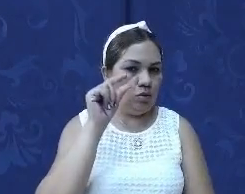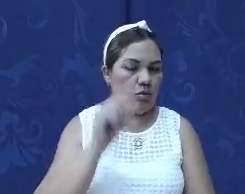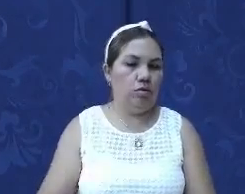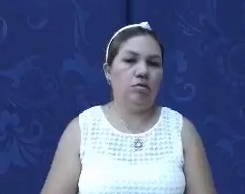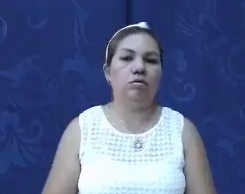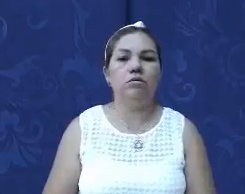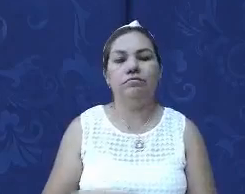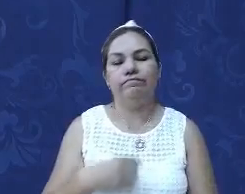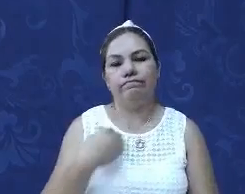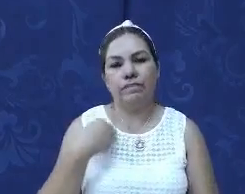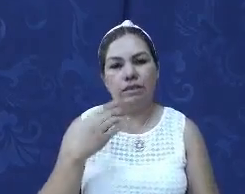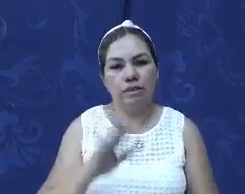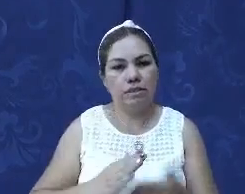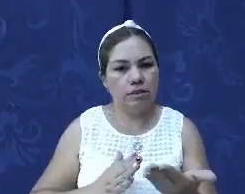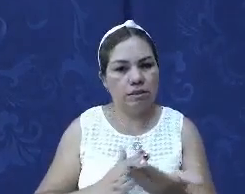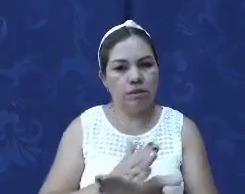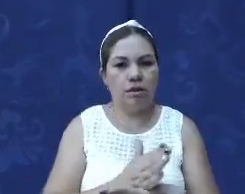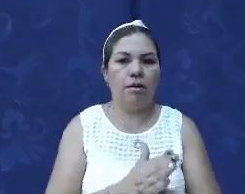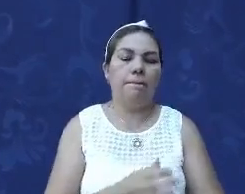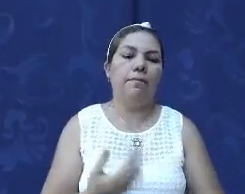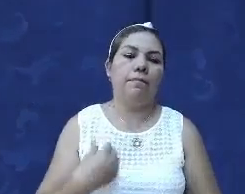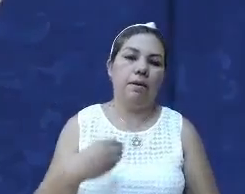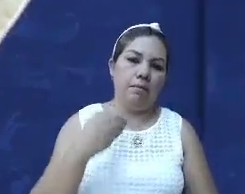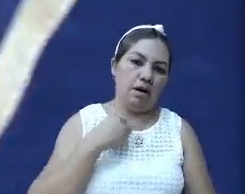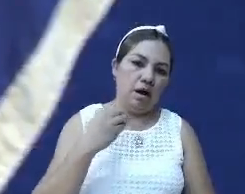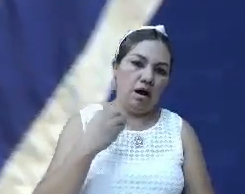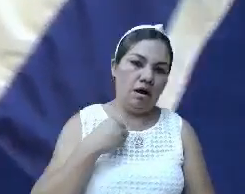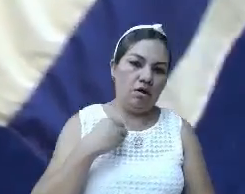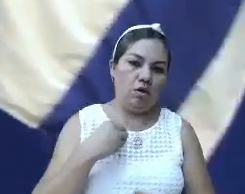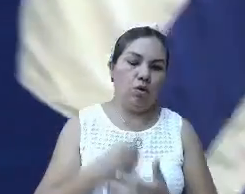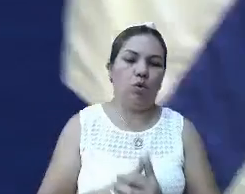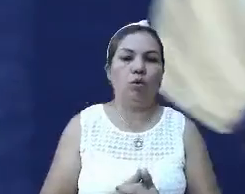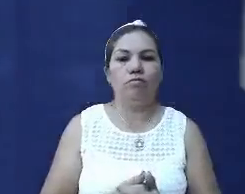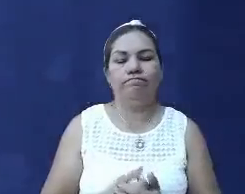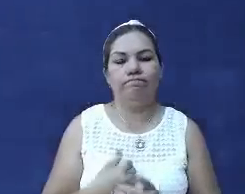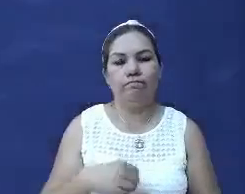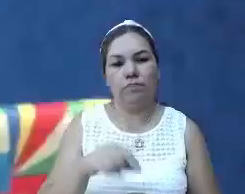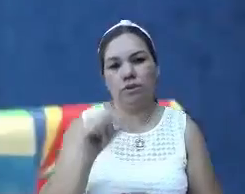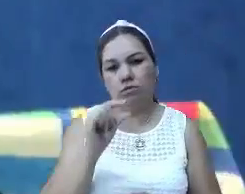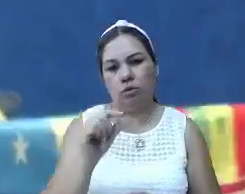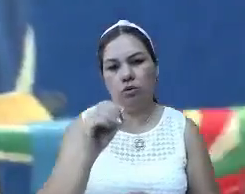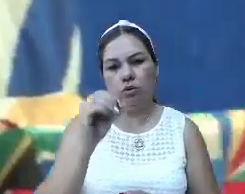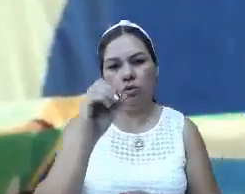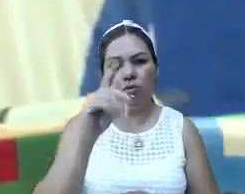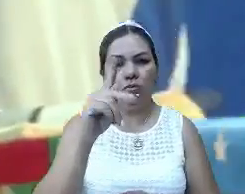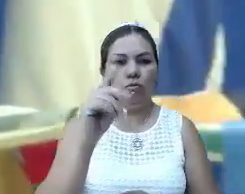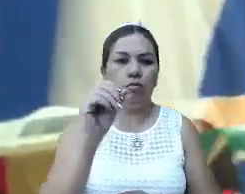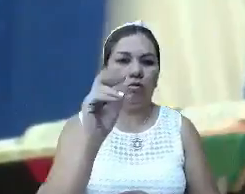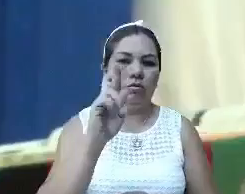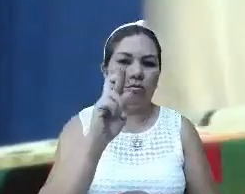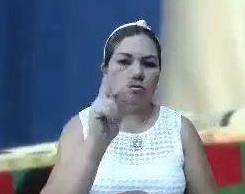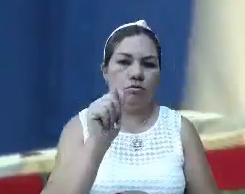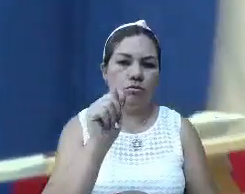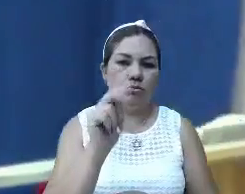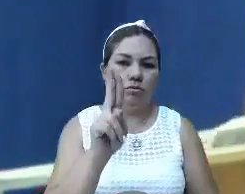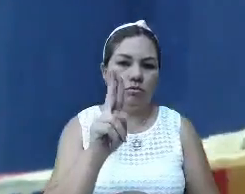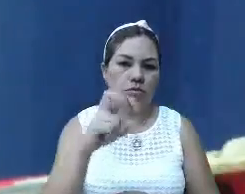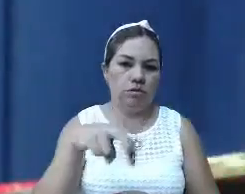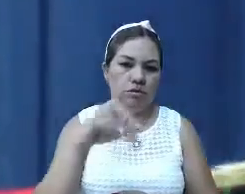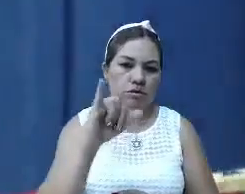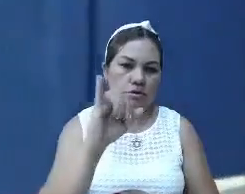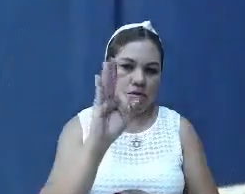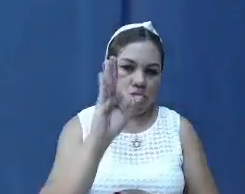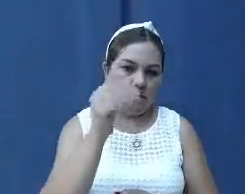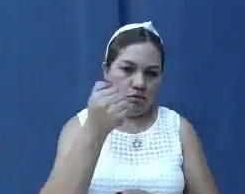Usted va insistiendo en pecar, lo dijo Pablo, lo dijeron los apóstoles, se van agotando. Entonces, El